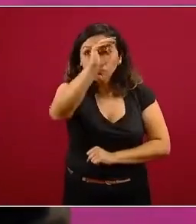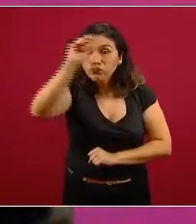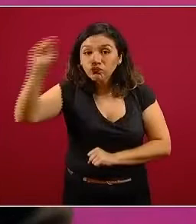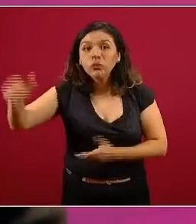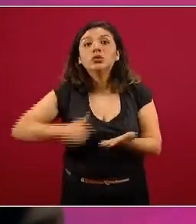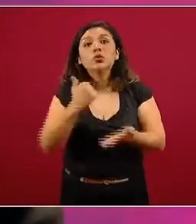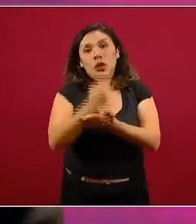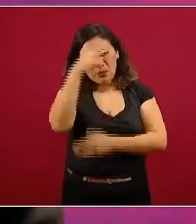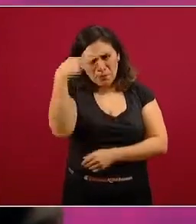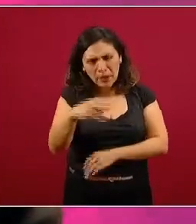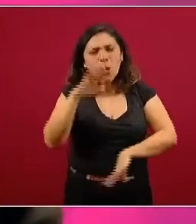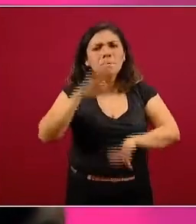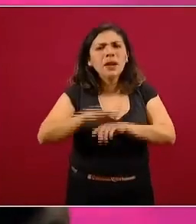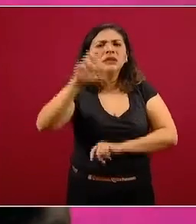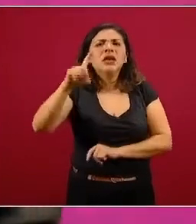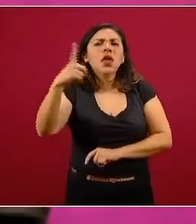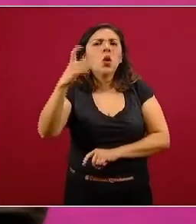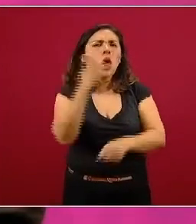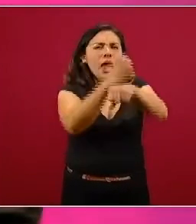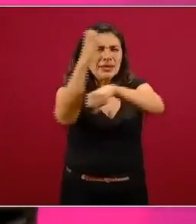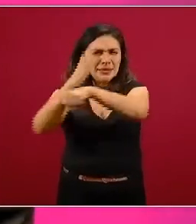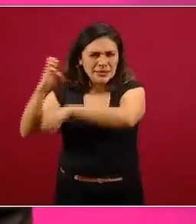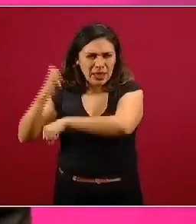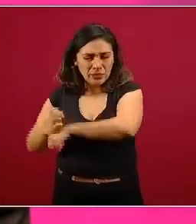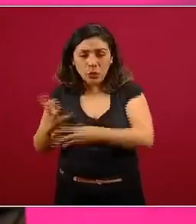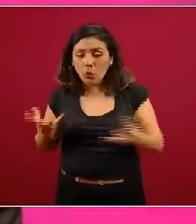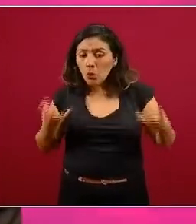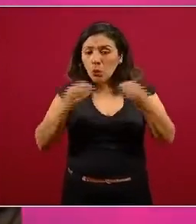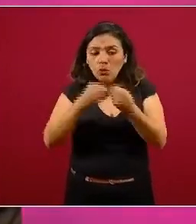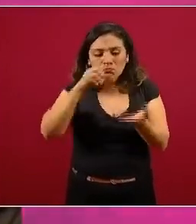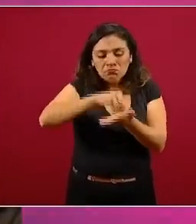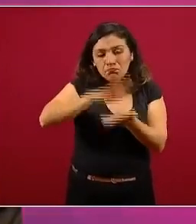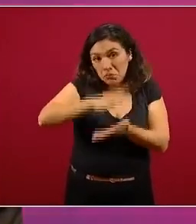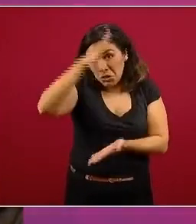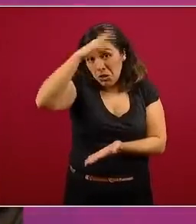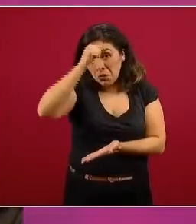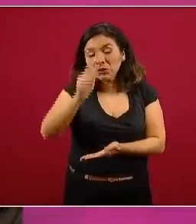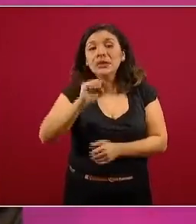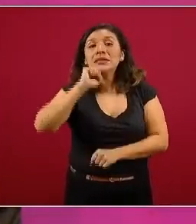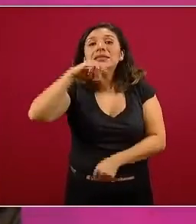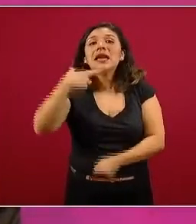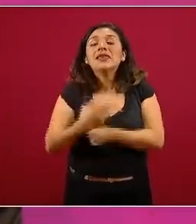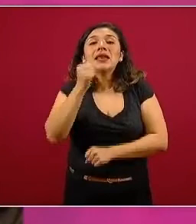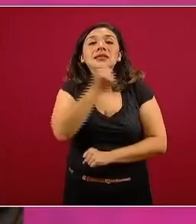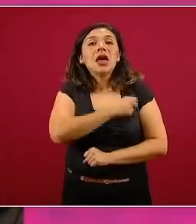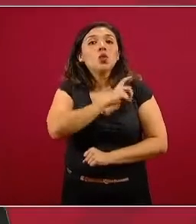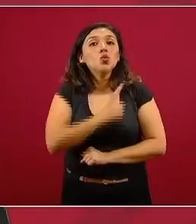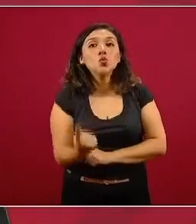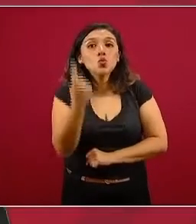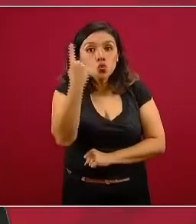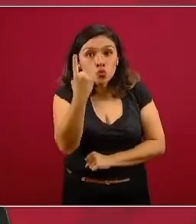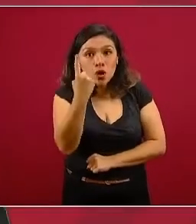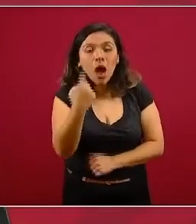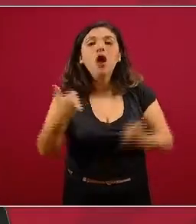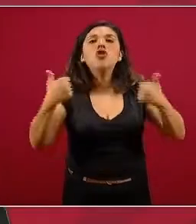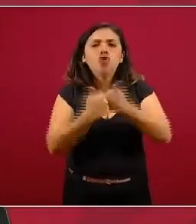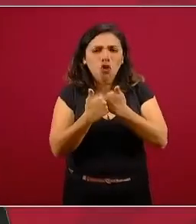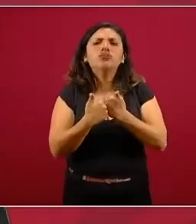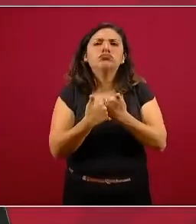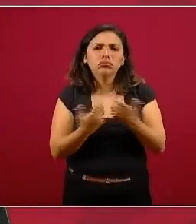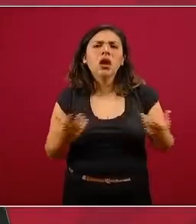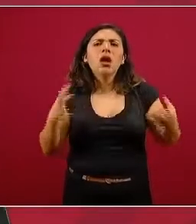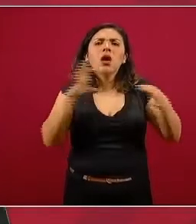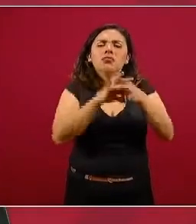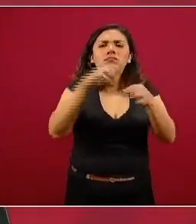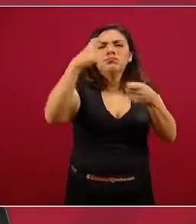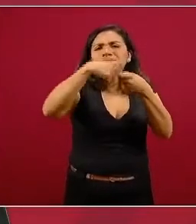Ciudad de México y los 31 estados, se estableció una Secretaría de Salud con un organismo público